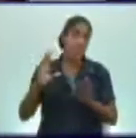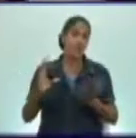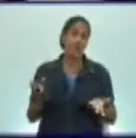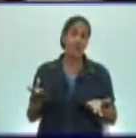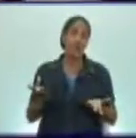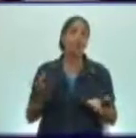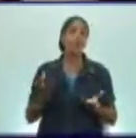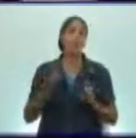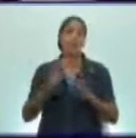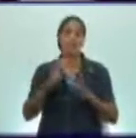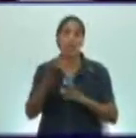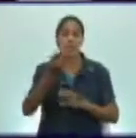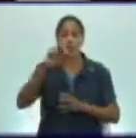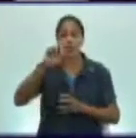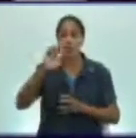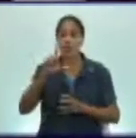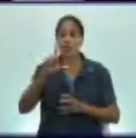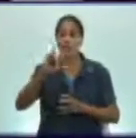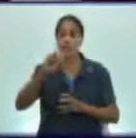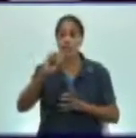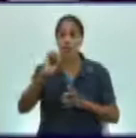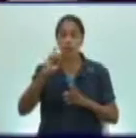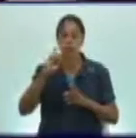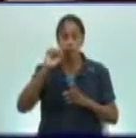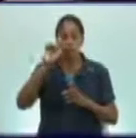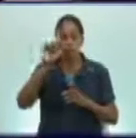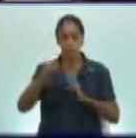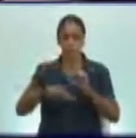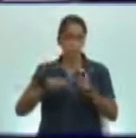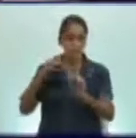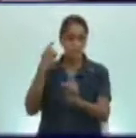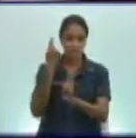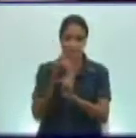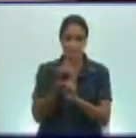los anélidos y nos vemos en un próximo encuentro para seguir